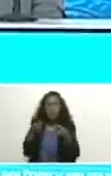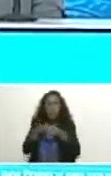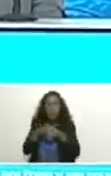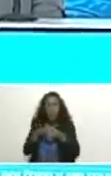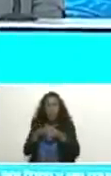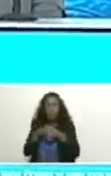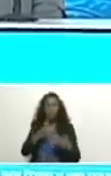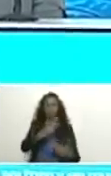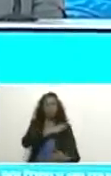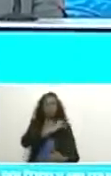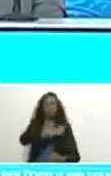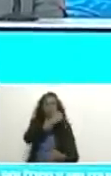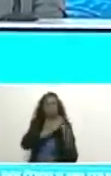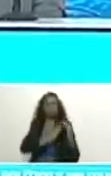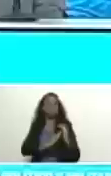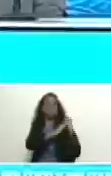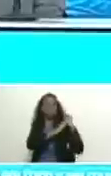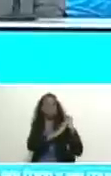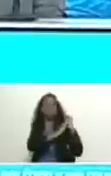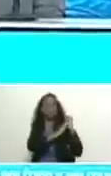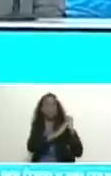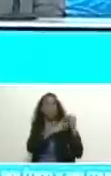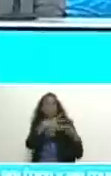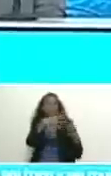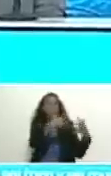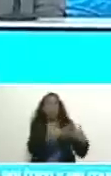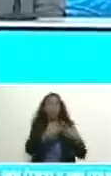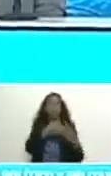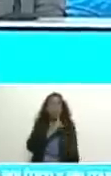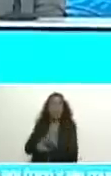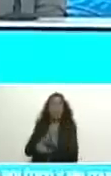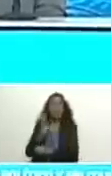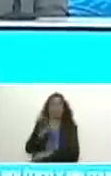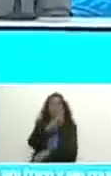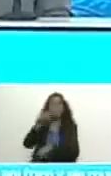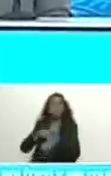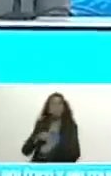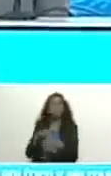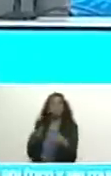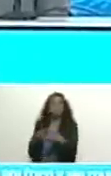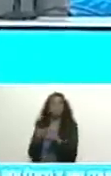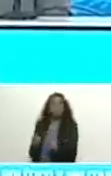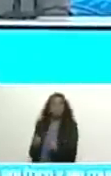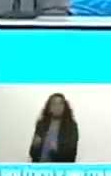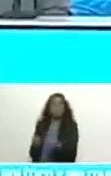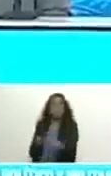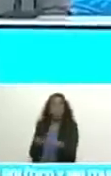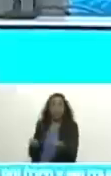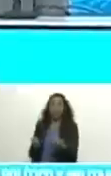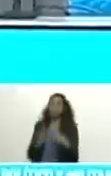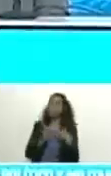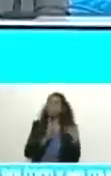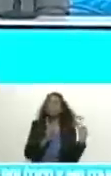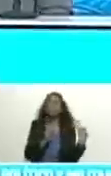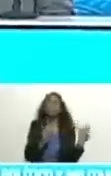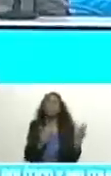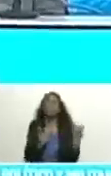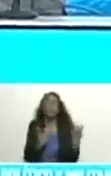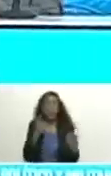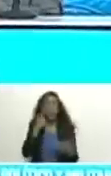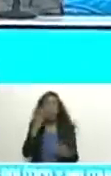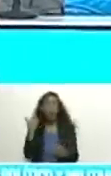las oligarquías ni por el extranjero. Una Asamblea Nacional como la que